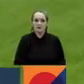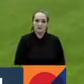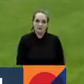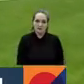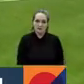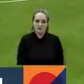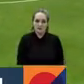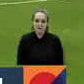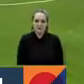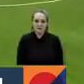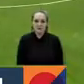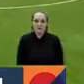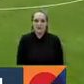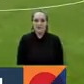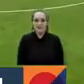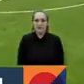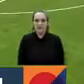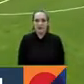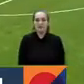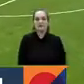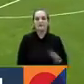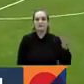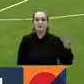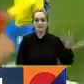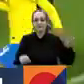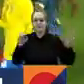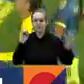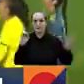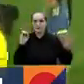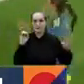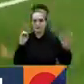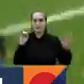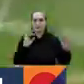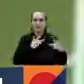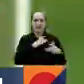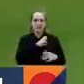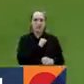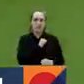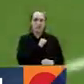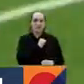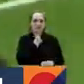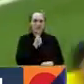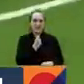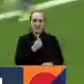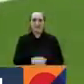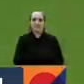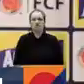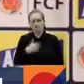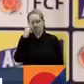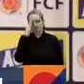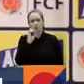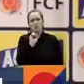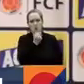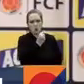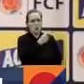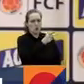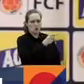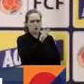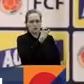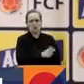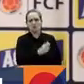Giovanniña, un autogol de Lizeth Serna y Guimaraes fueron las causantes de una derrota dolorosa y difícil. Sabíamos que iba a ser un partido